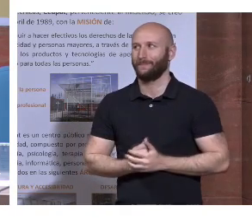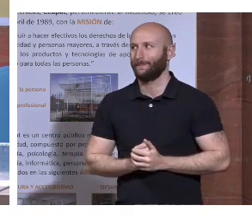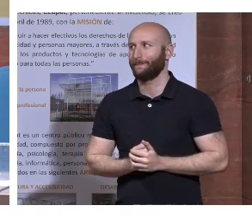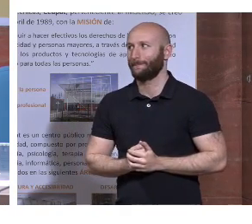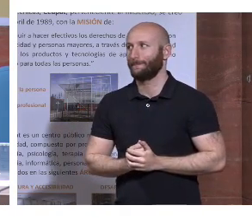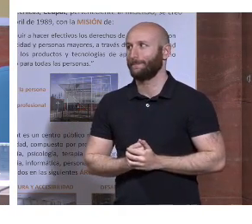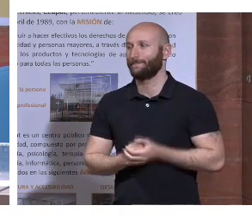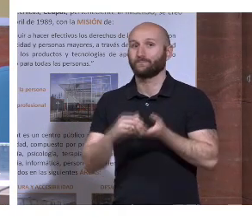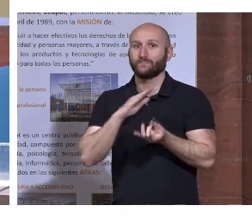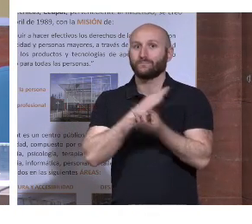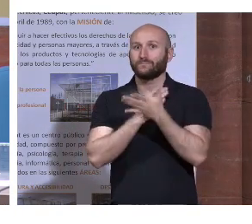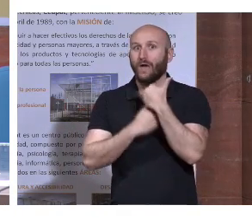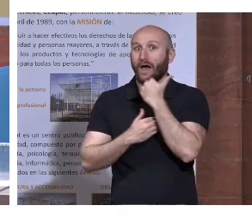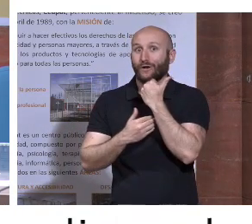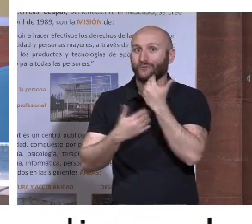¿Ha sucedido algo?